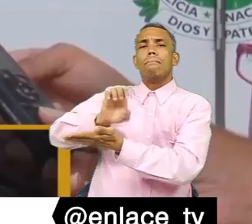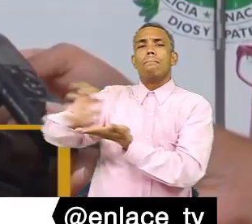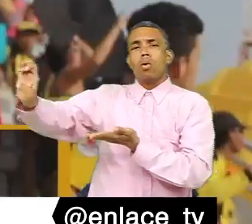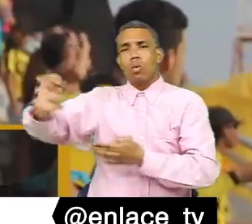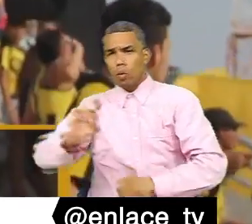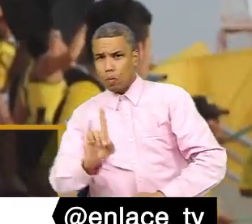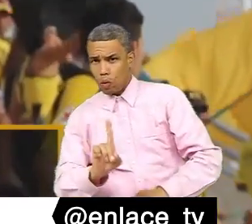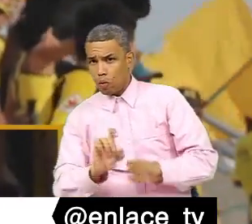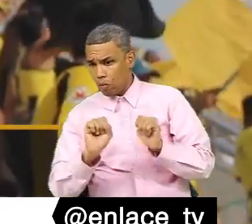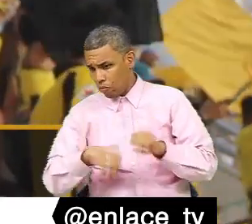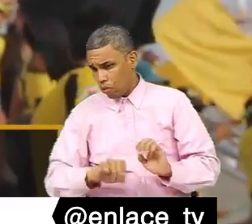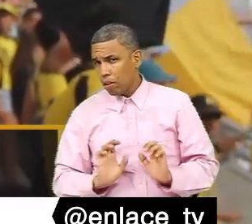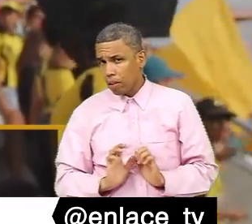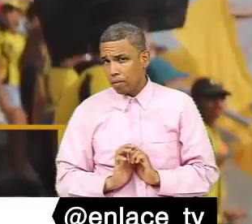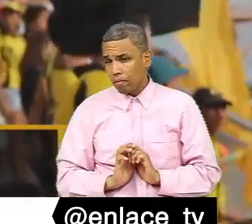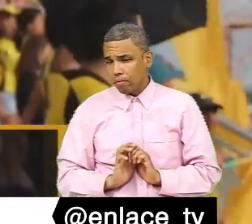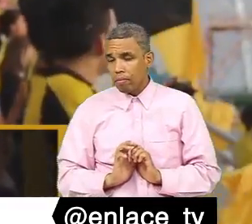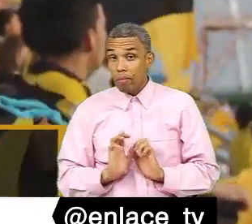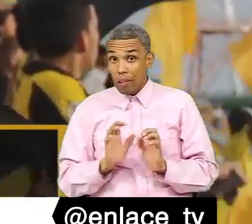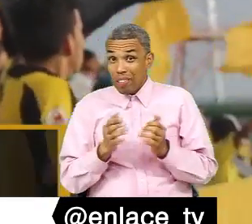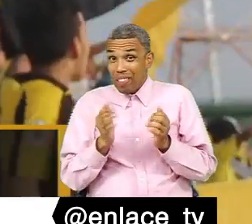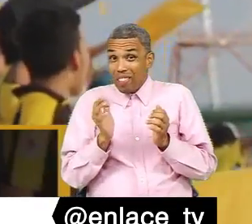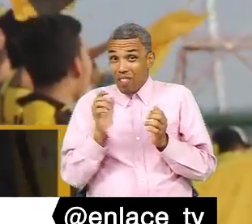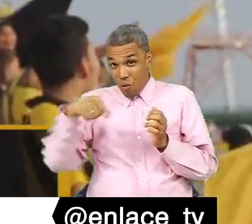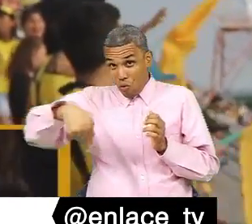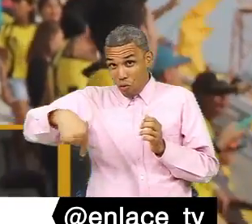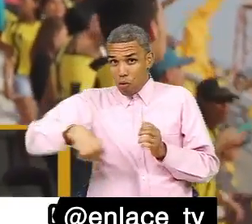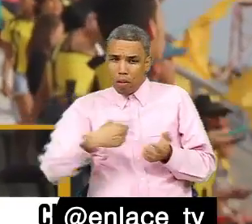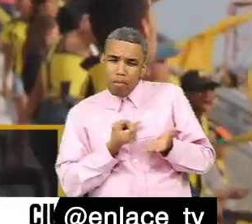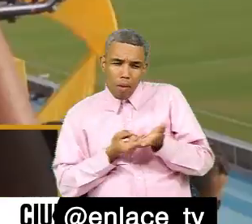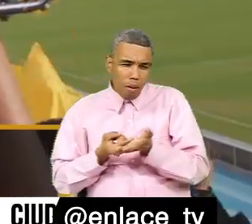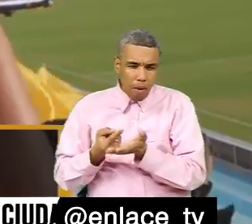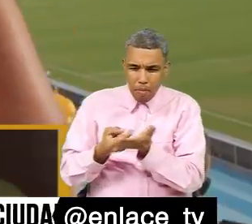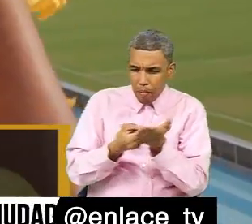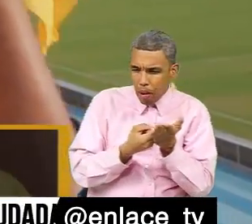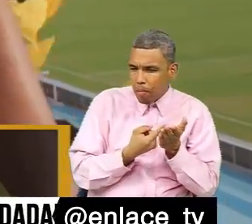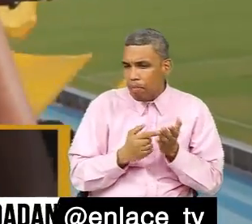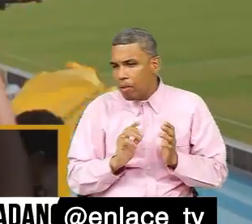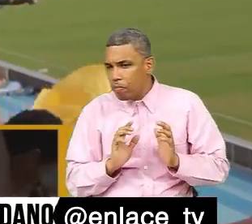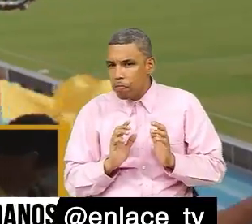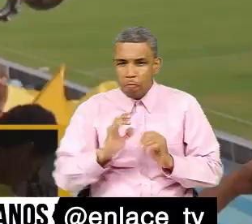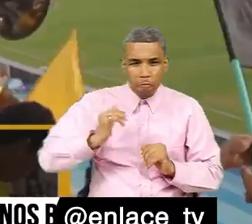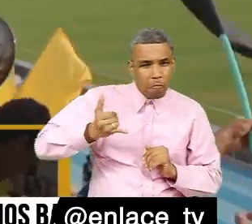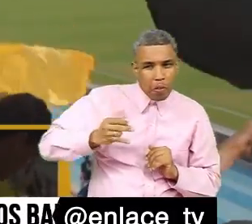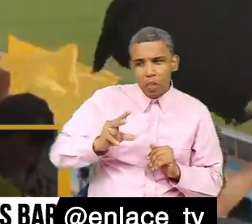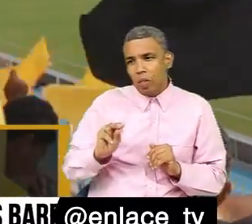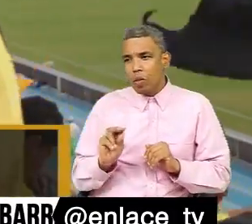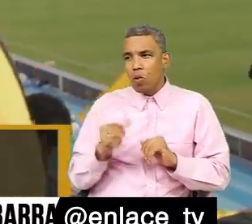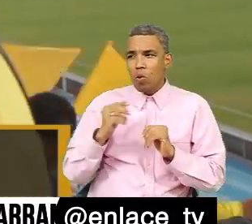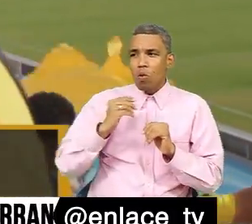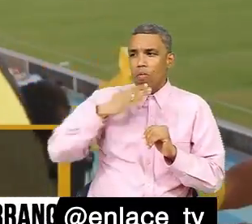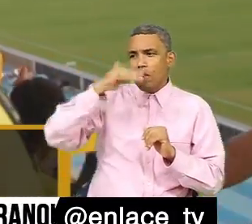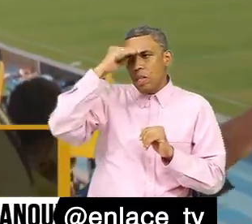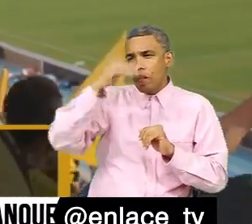comité. En la realización de ese comité se tomarán las decisiones para establecer